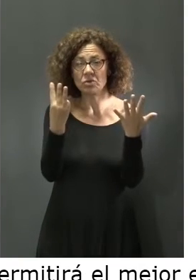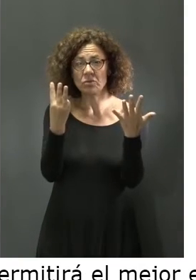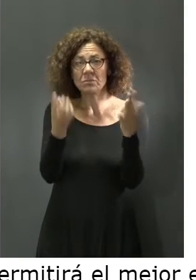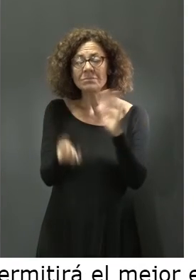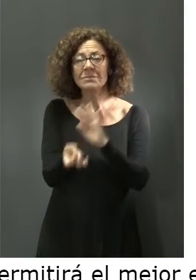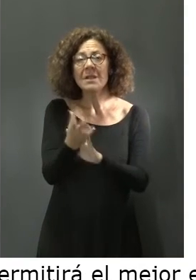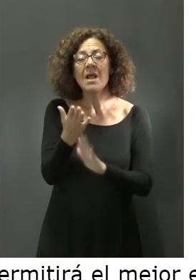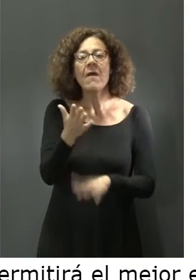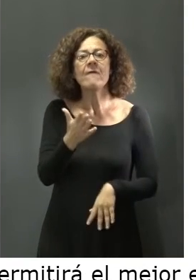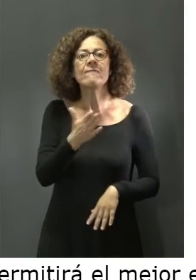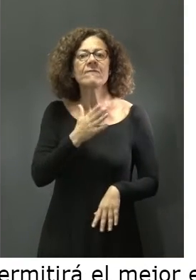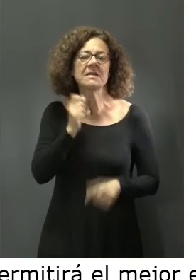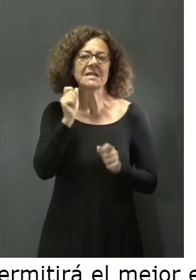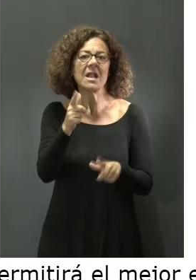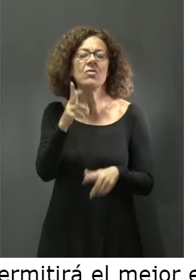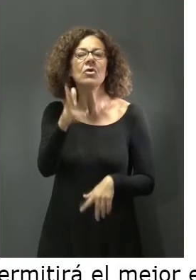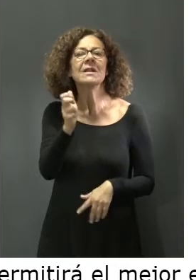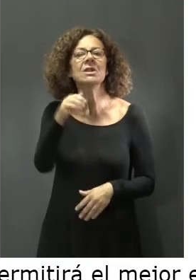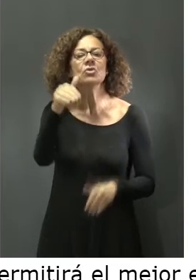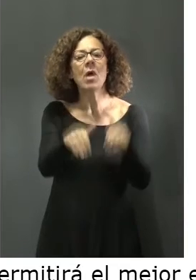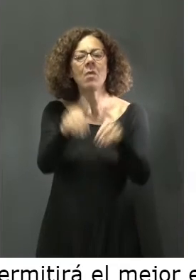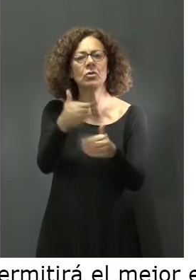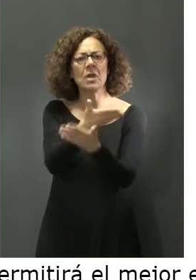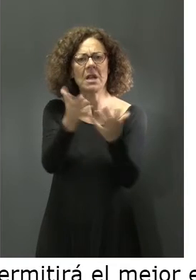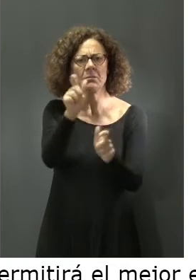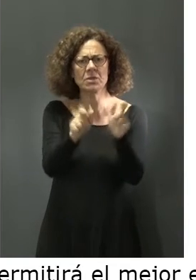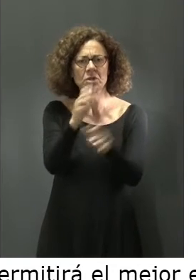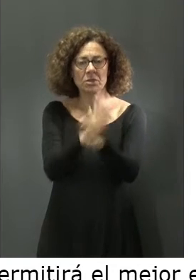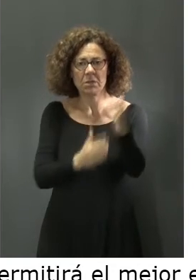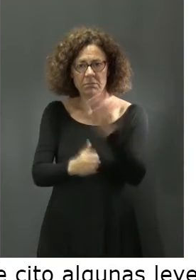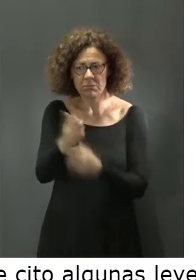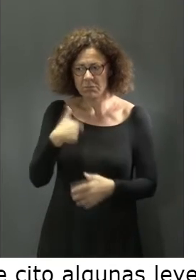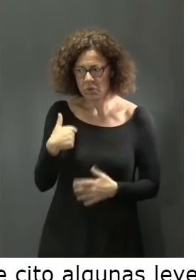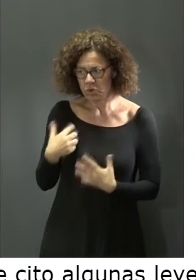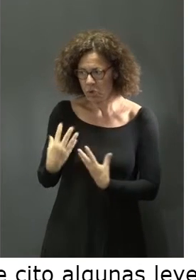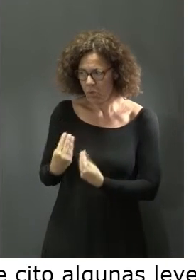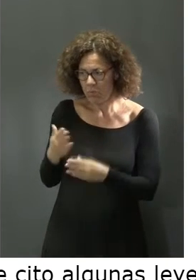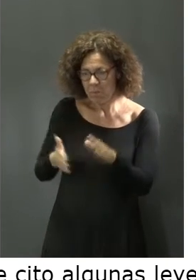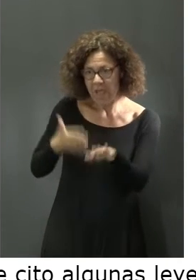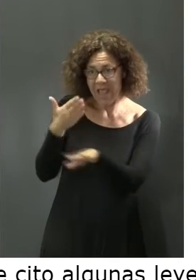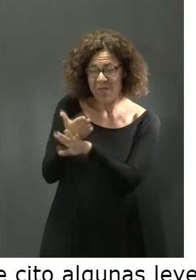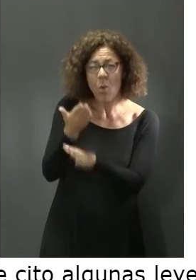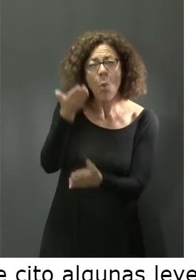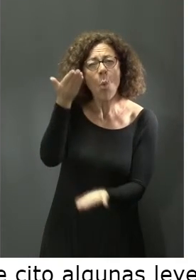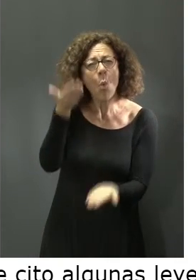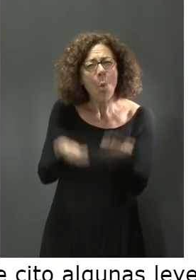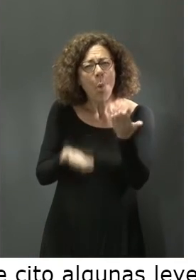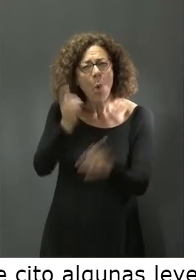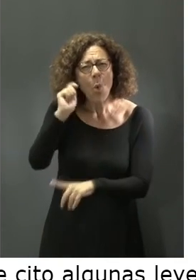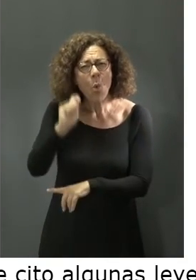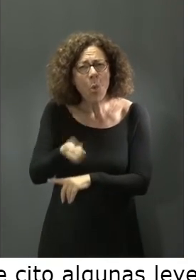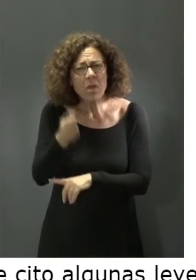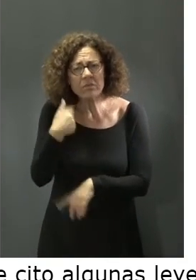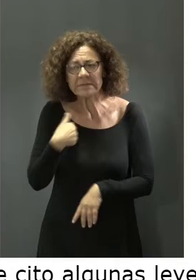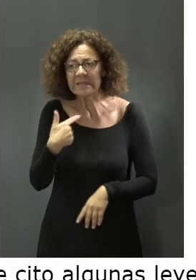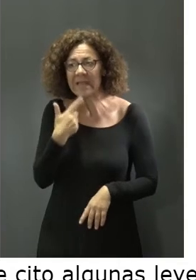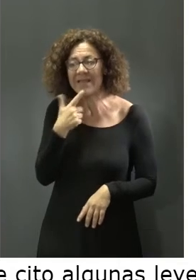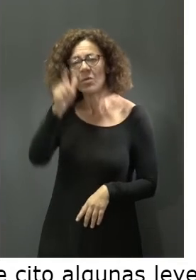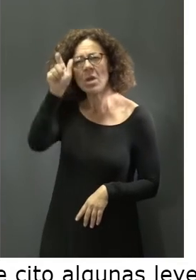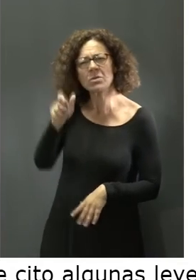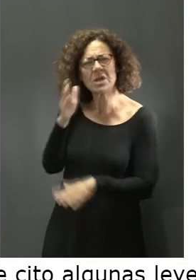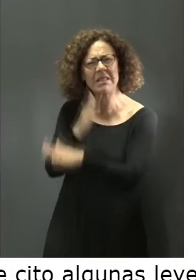facilitó el derecho de voto a las personas con discapacidad. Yo he ido a juicios donde se cuestionaba que la persona